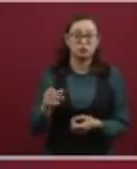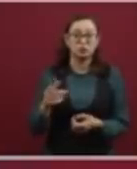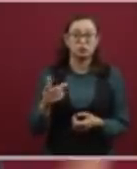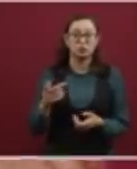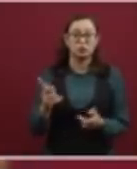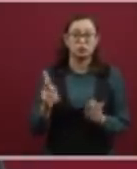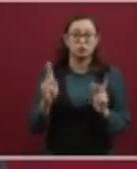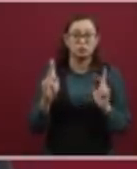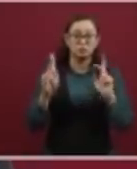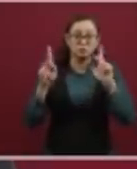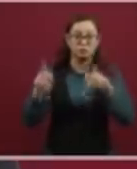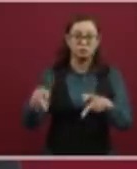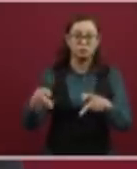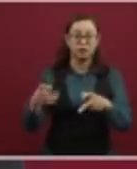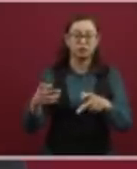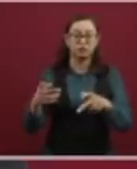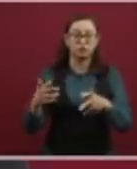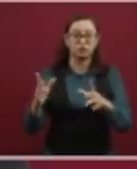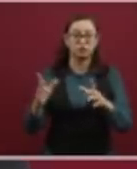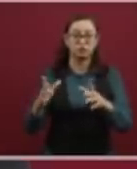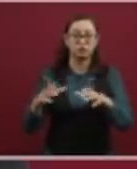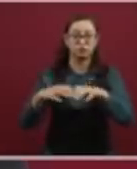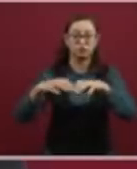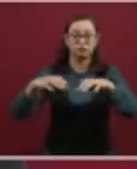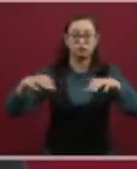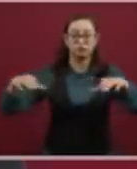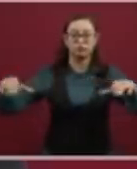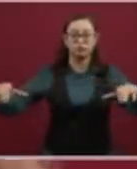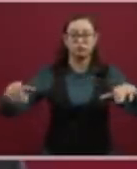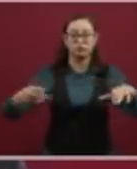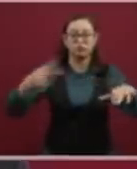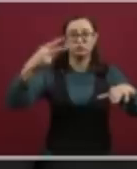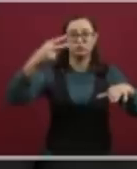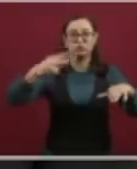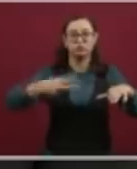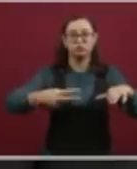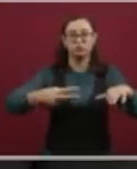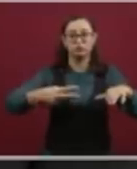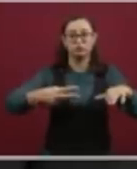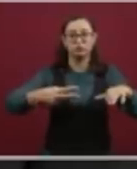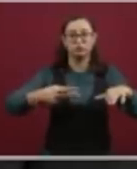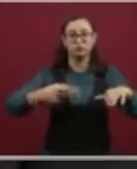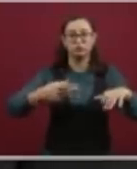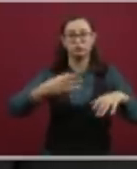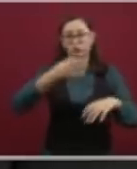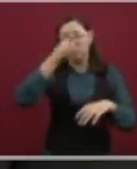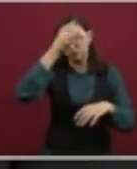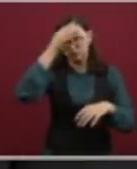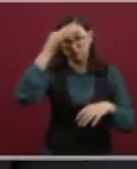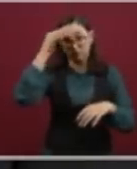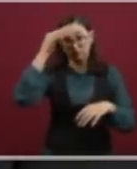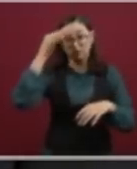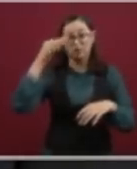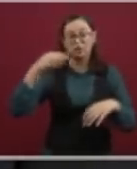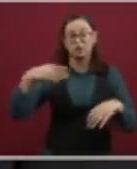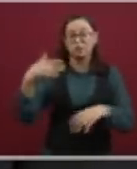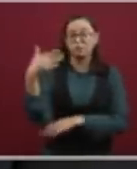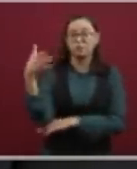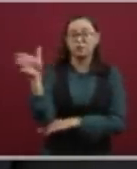le pusieron al féretro la bandera del Partido Comunista,